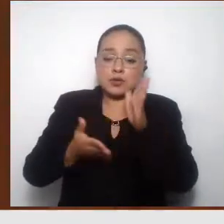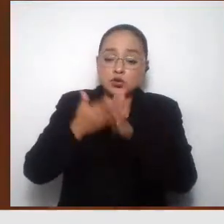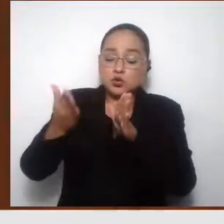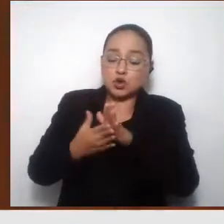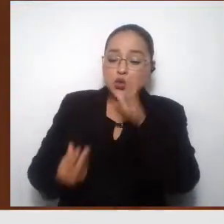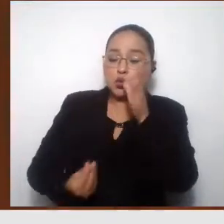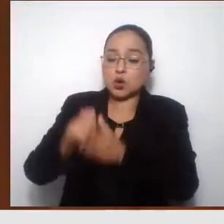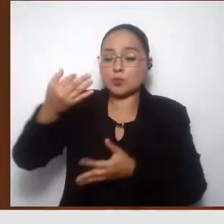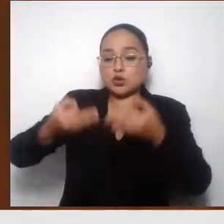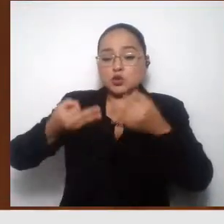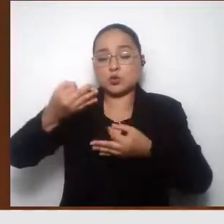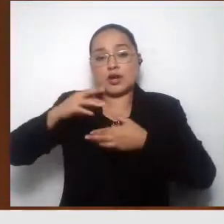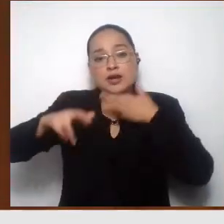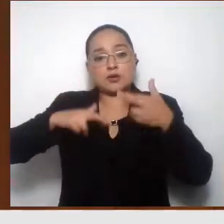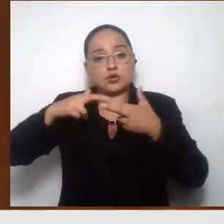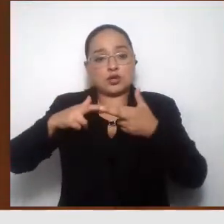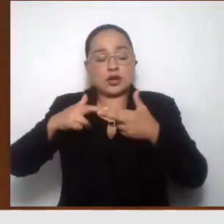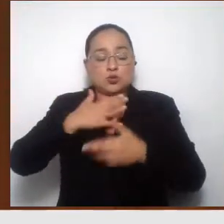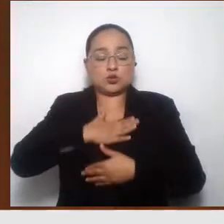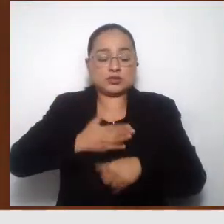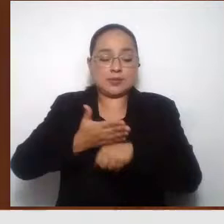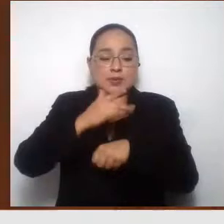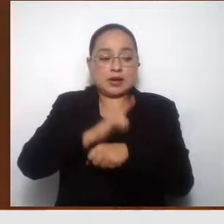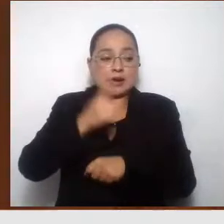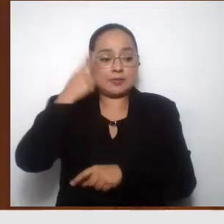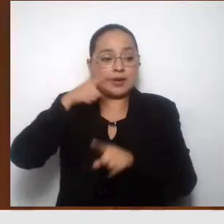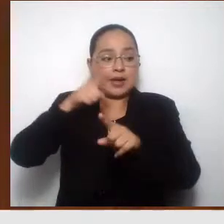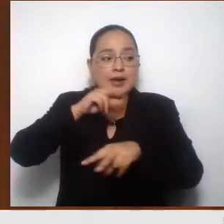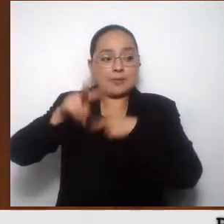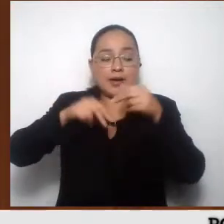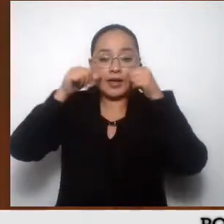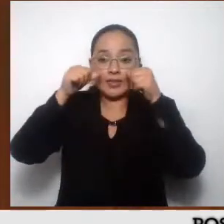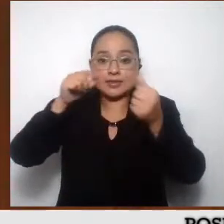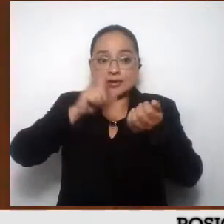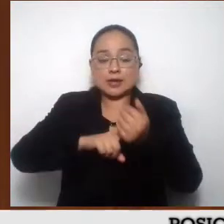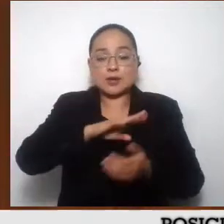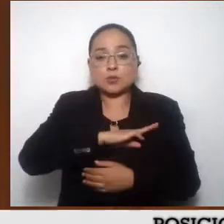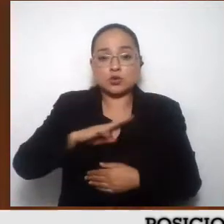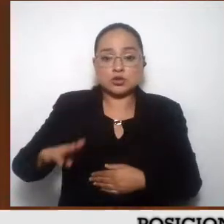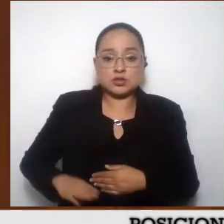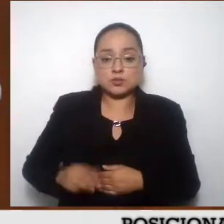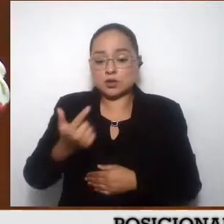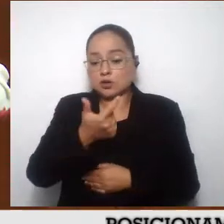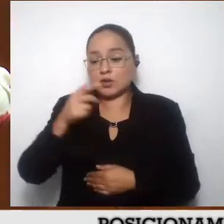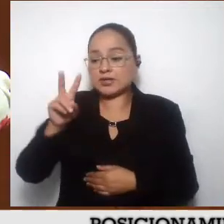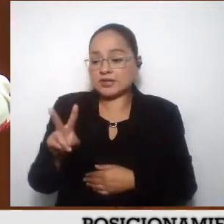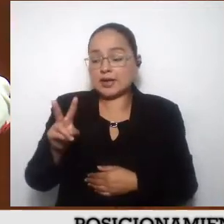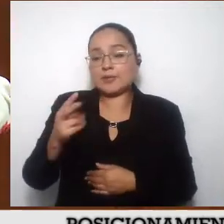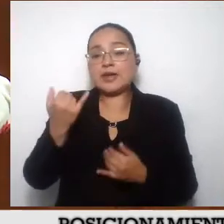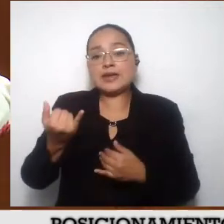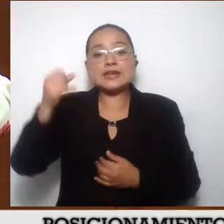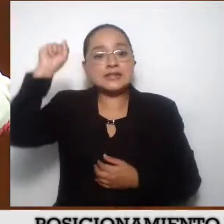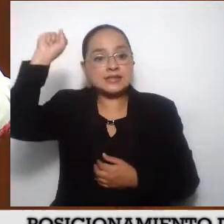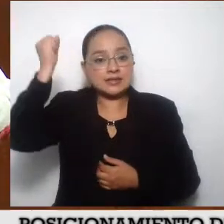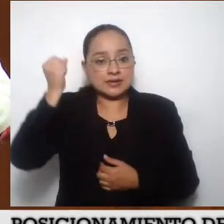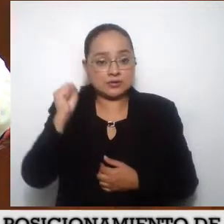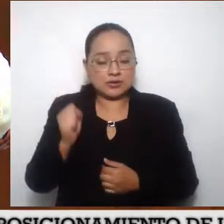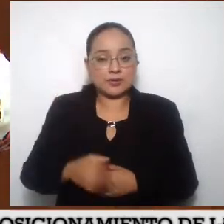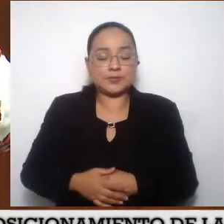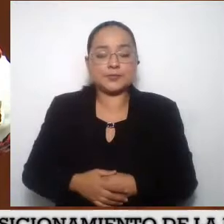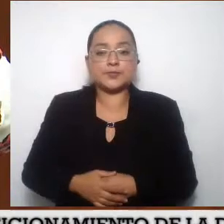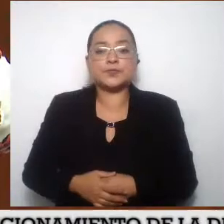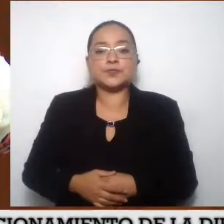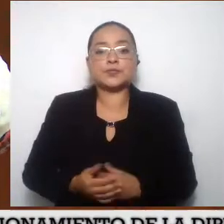regional de justicia que atendiera a los municipios de Guasave y Sinaloa. Precisamente desde el